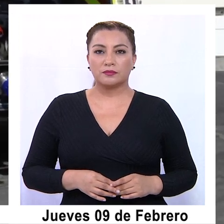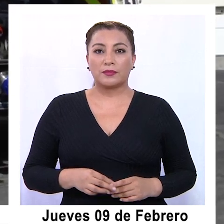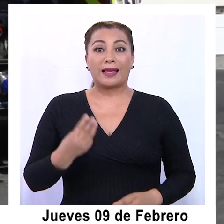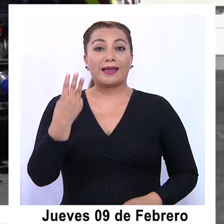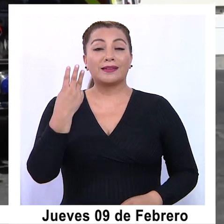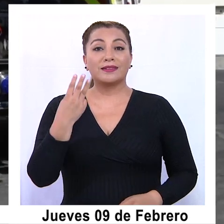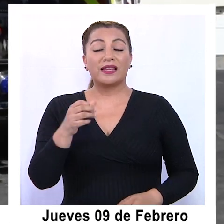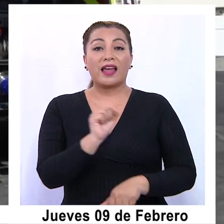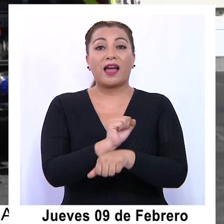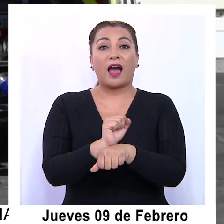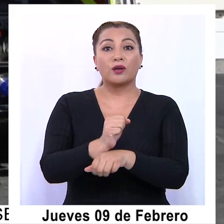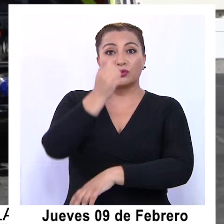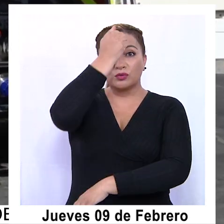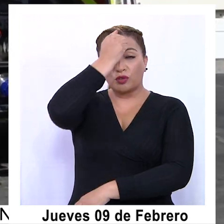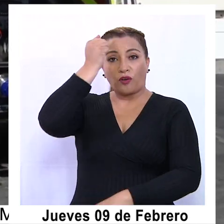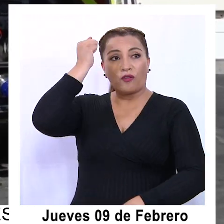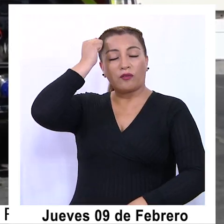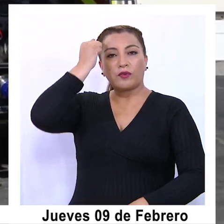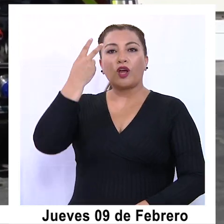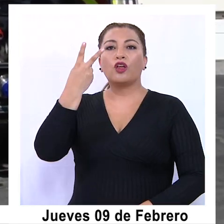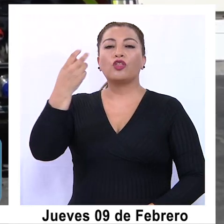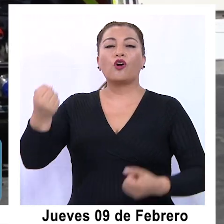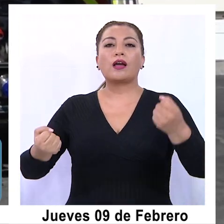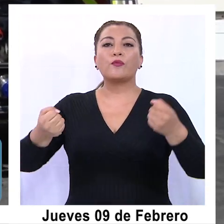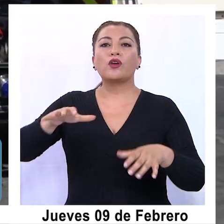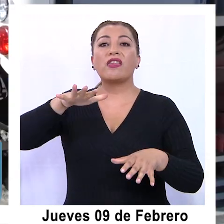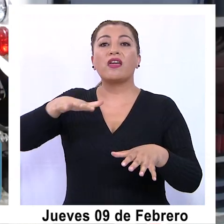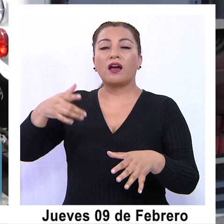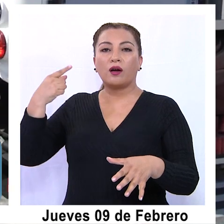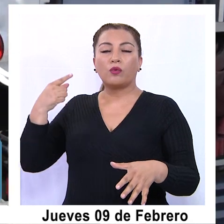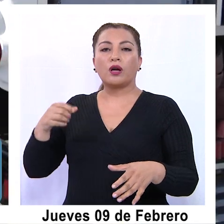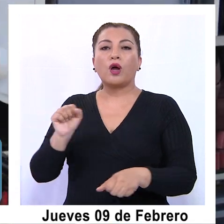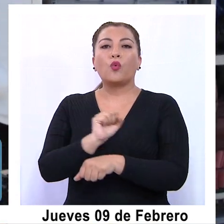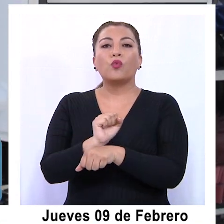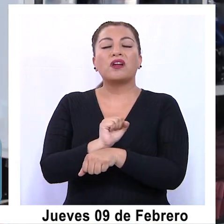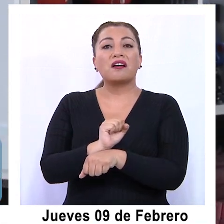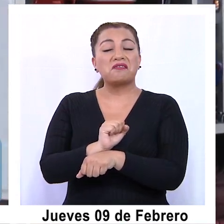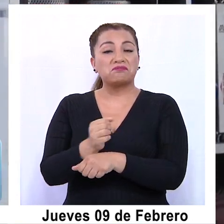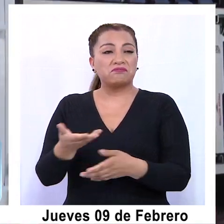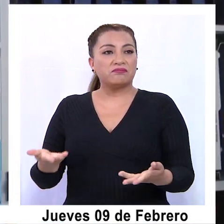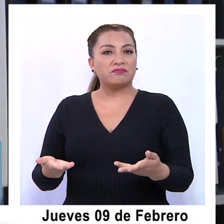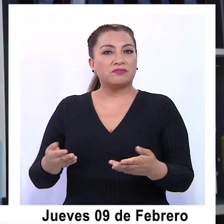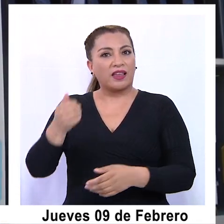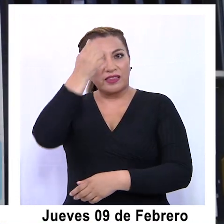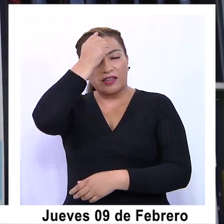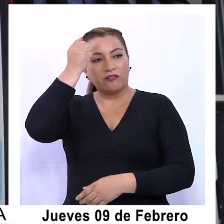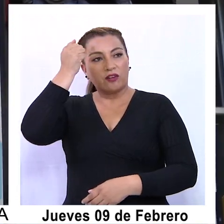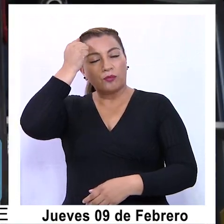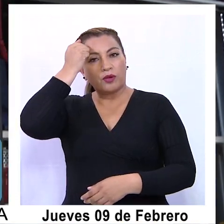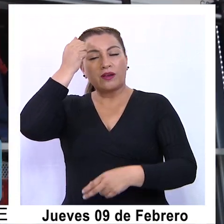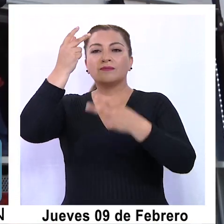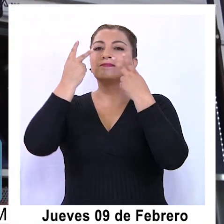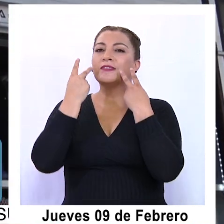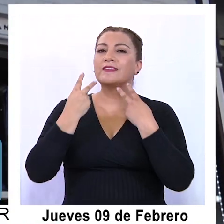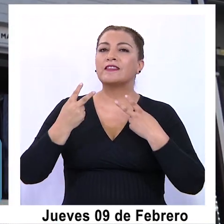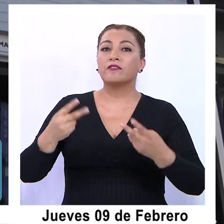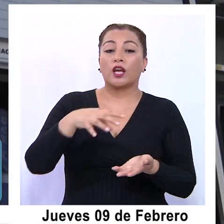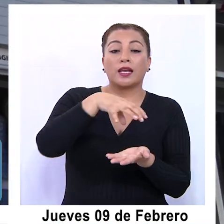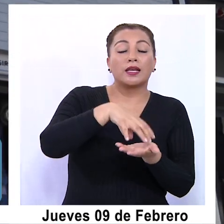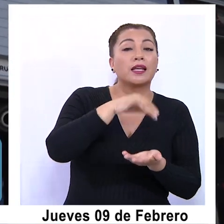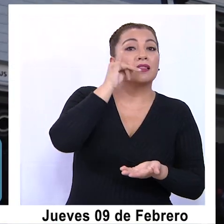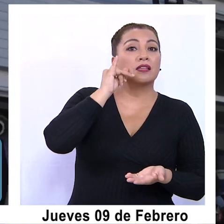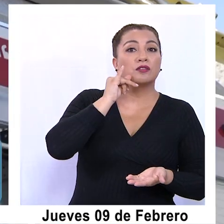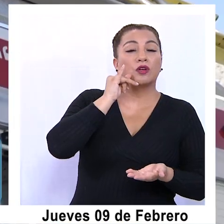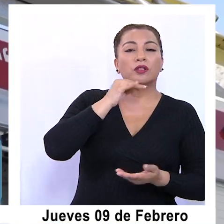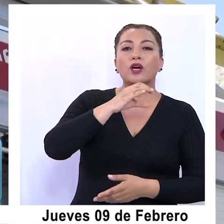3 carros bomba, 2 camiones aljibe y una camioneta de bomberos comenzaron a ser trasladadas desde Iquique